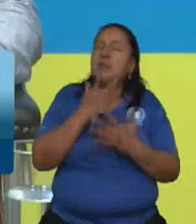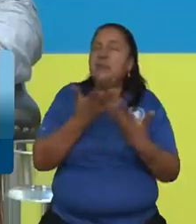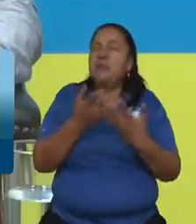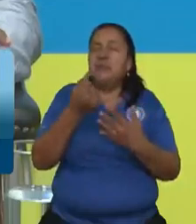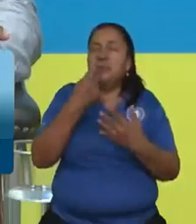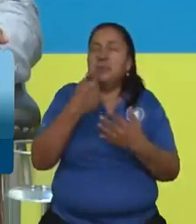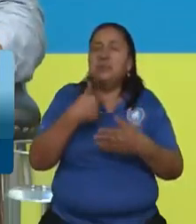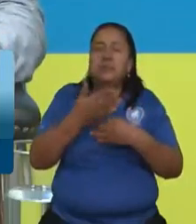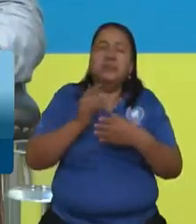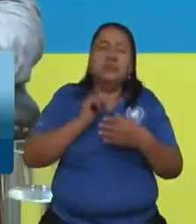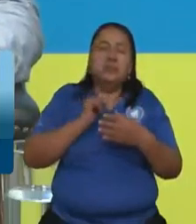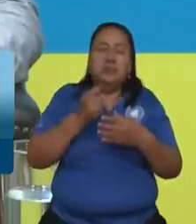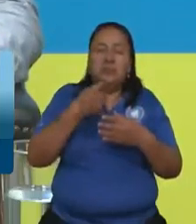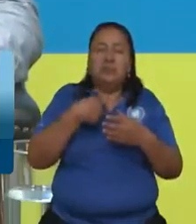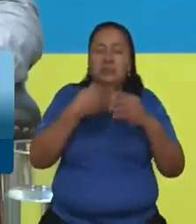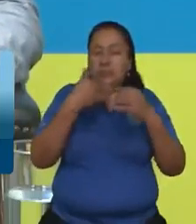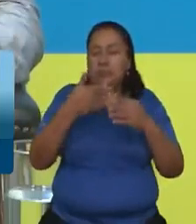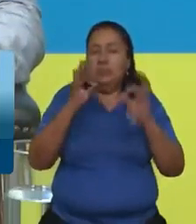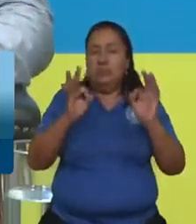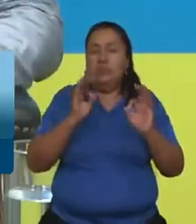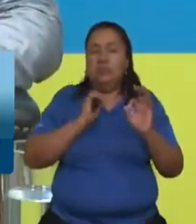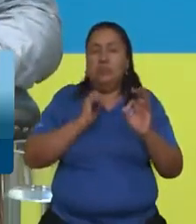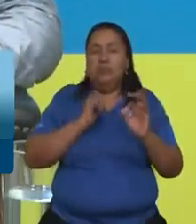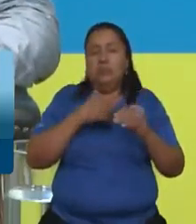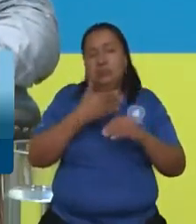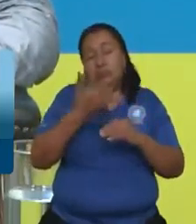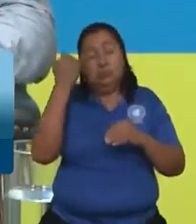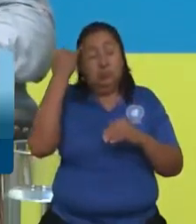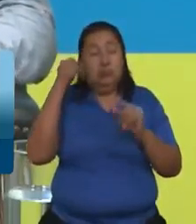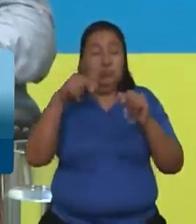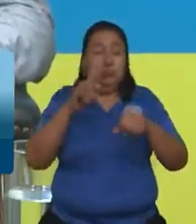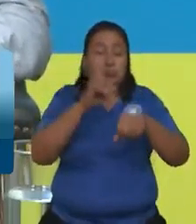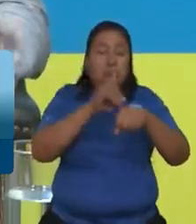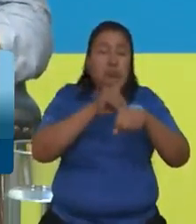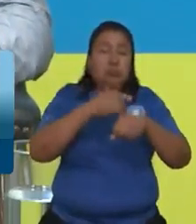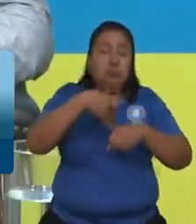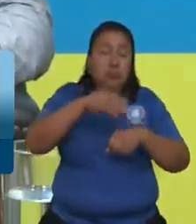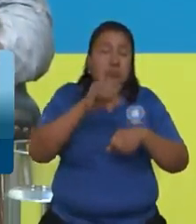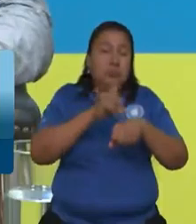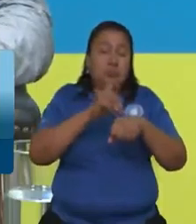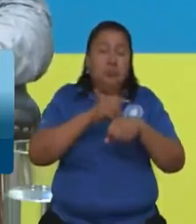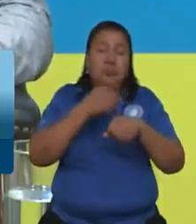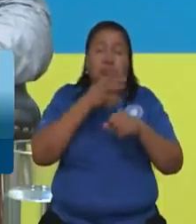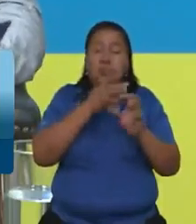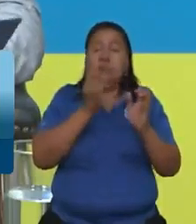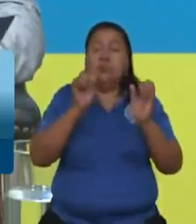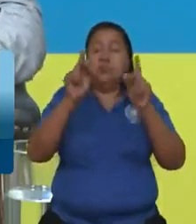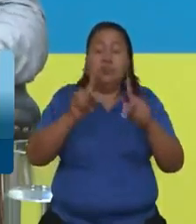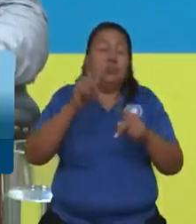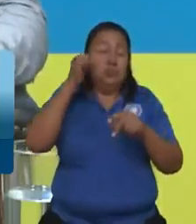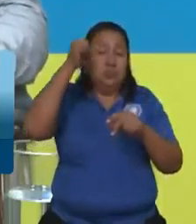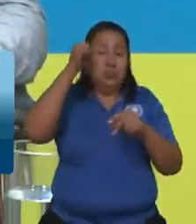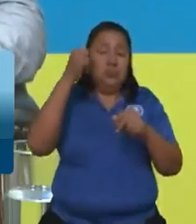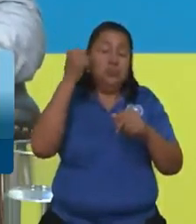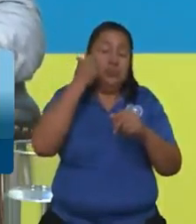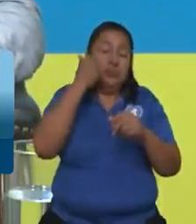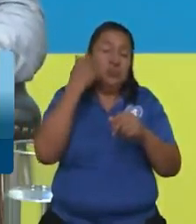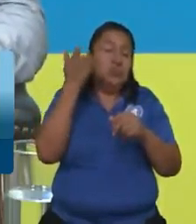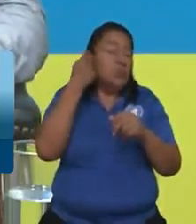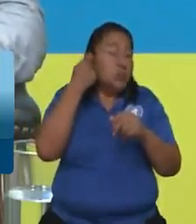toditos. No solo de oído, sino de piel. Es una reacción hacer a la piel por material,